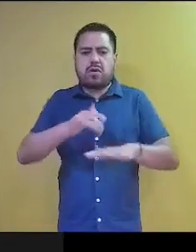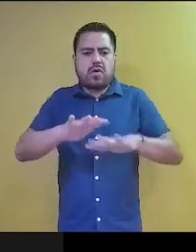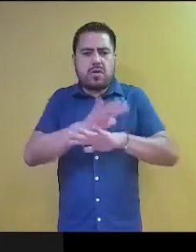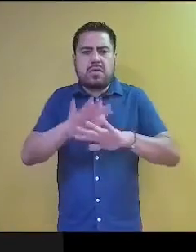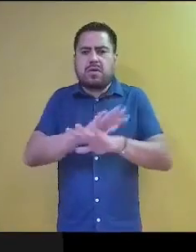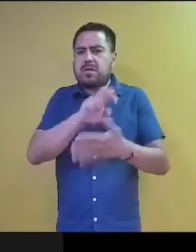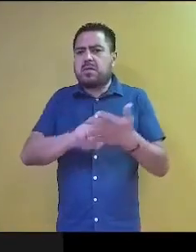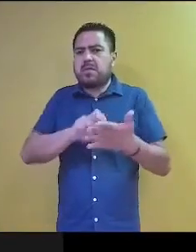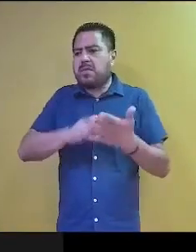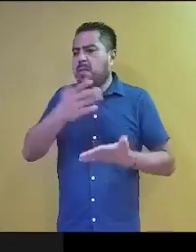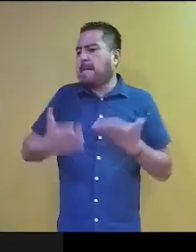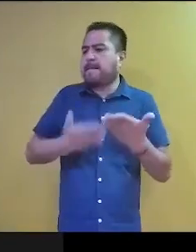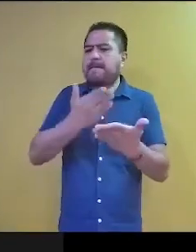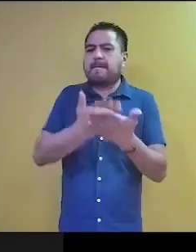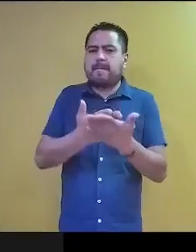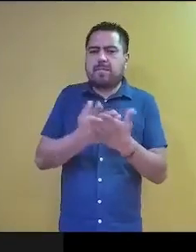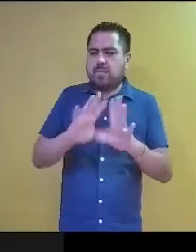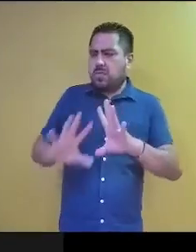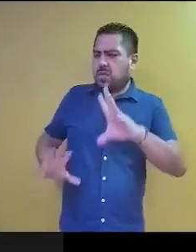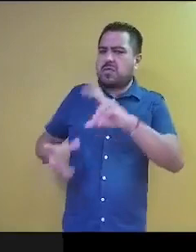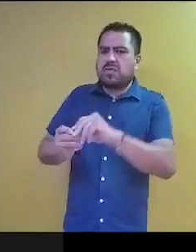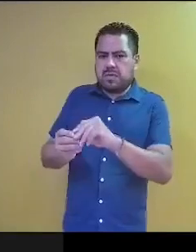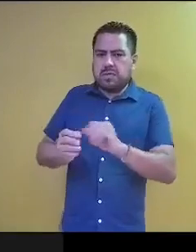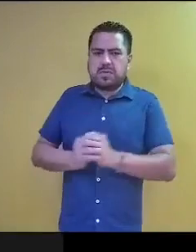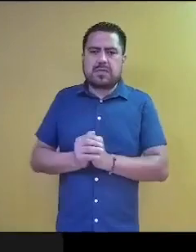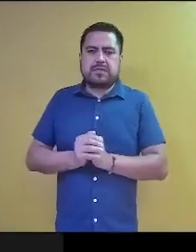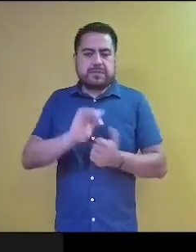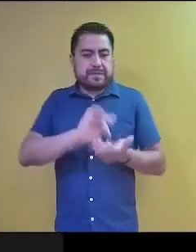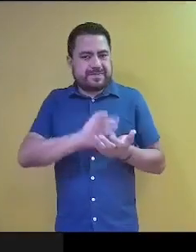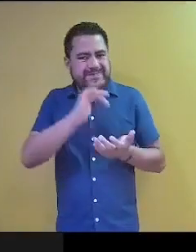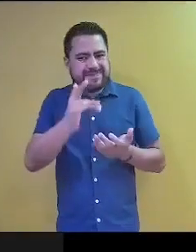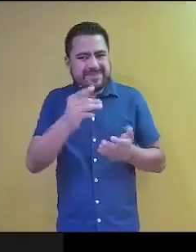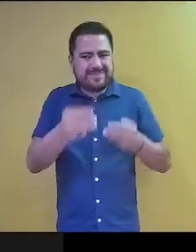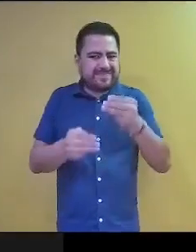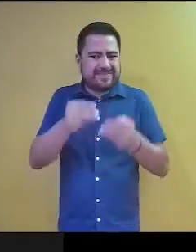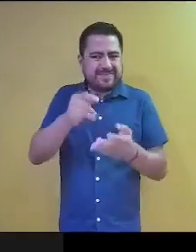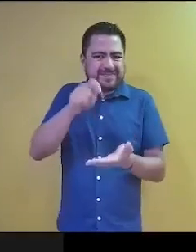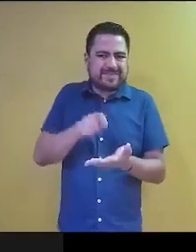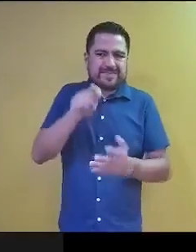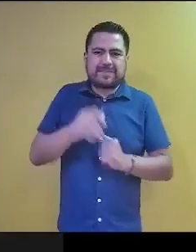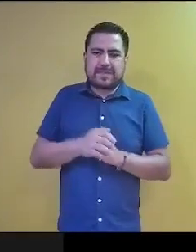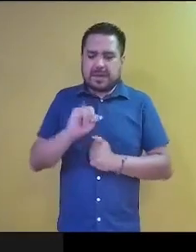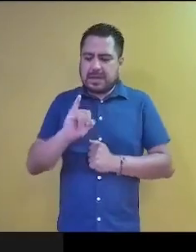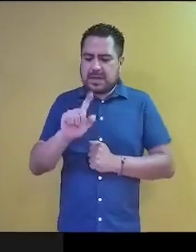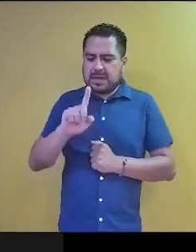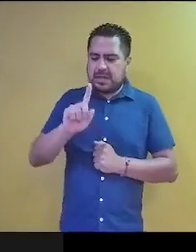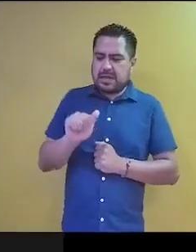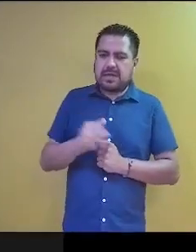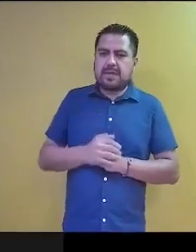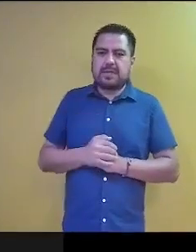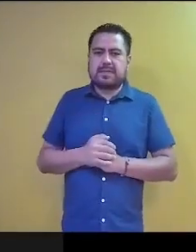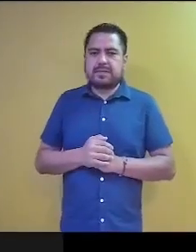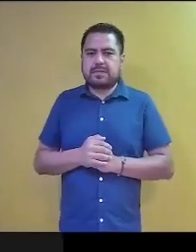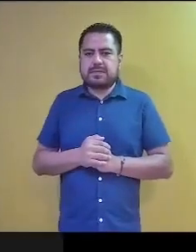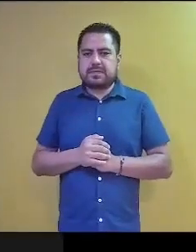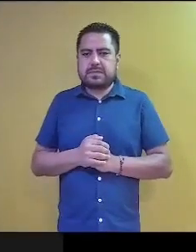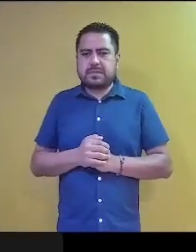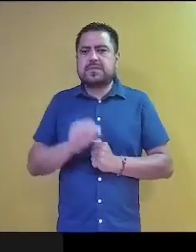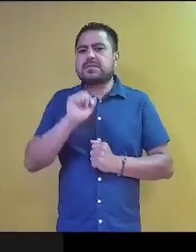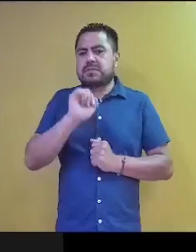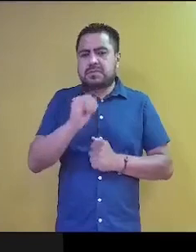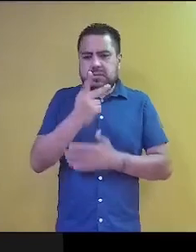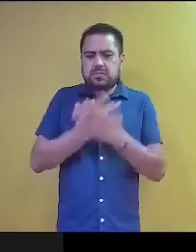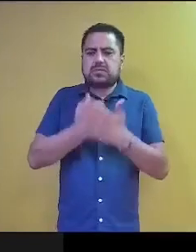modificaciones propuestas por las magistradas. Gracias, magistrada. Magistrada Hilda Rosa Delgado Brito. A favor